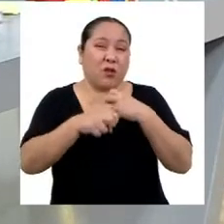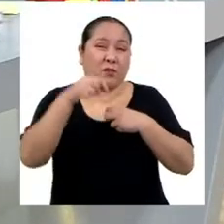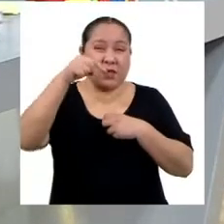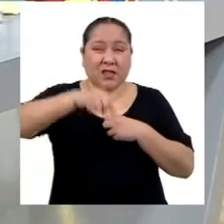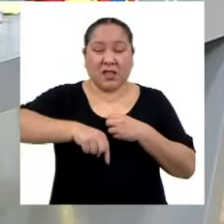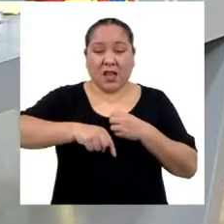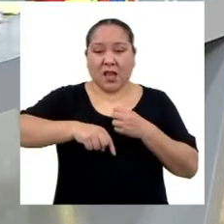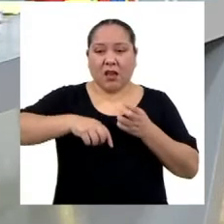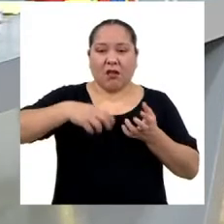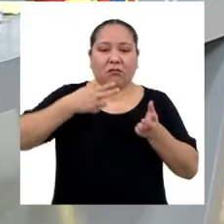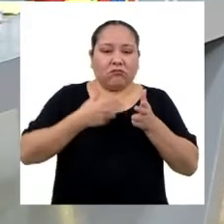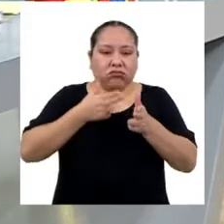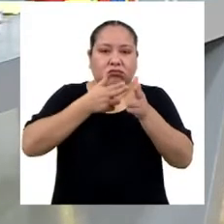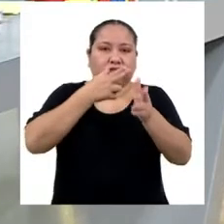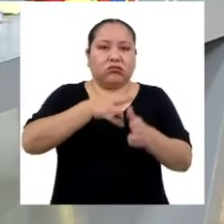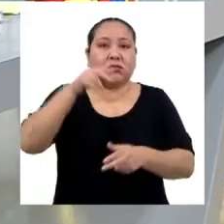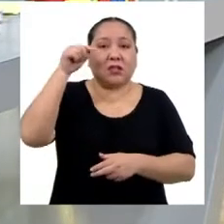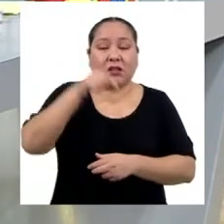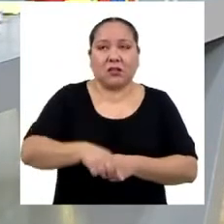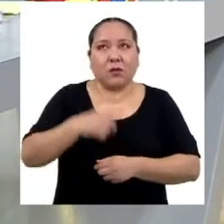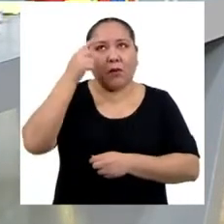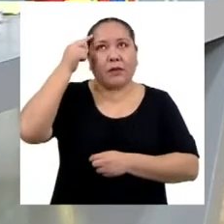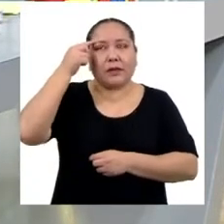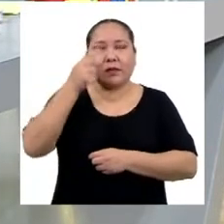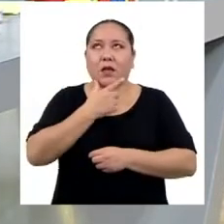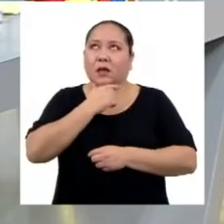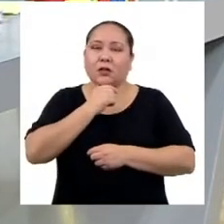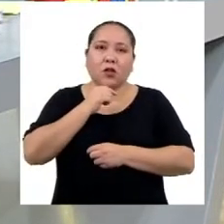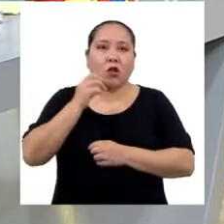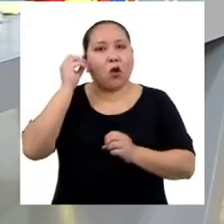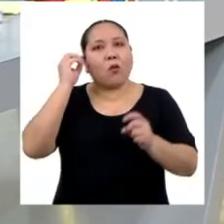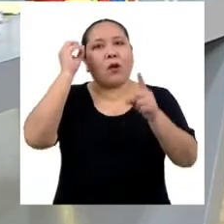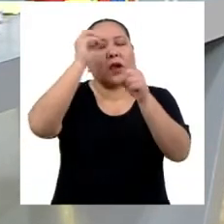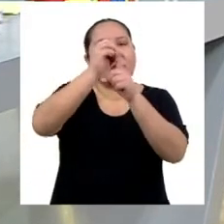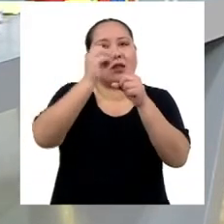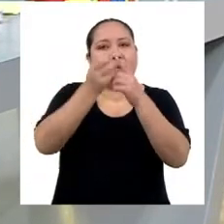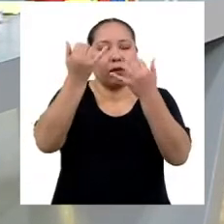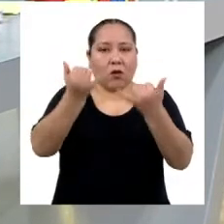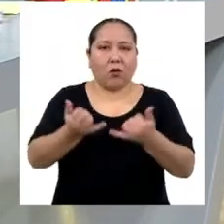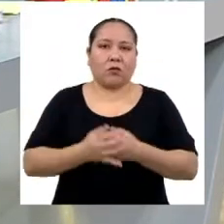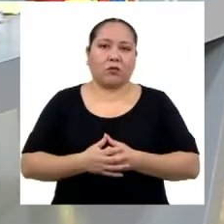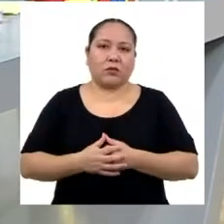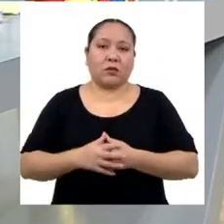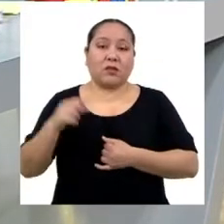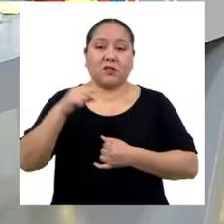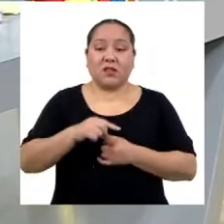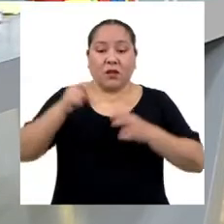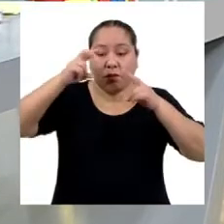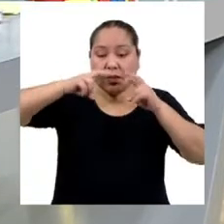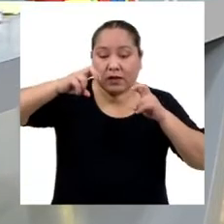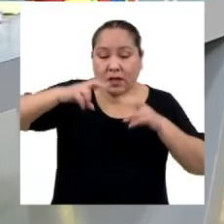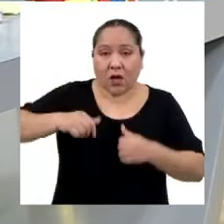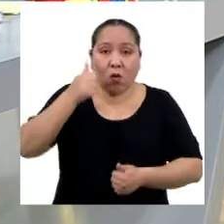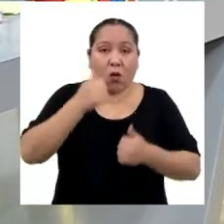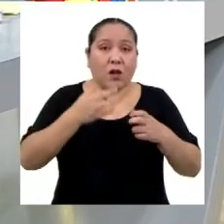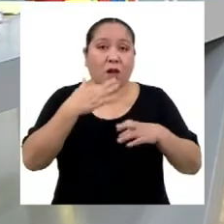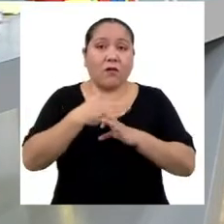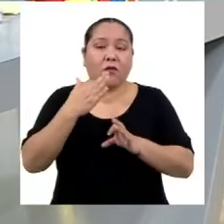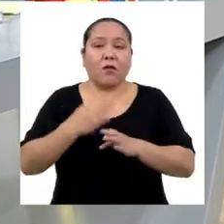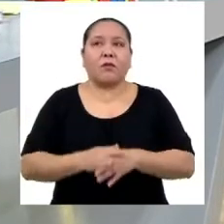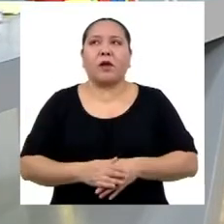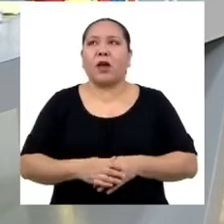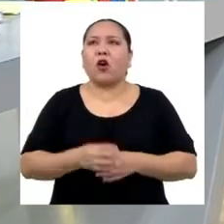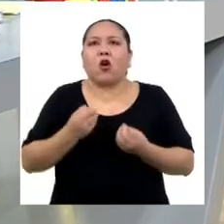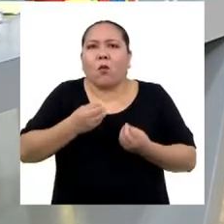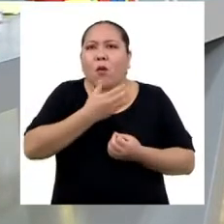y a partir de eso hemos pensado en el reto para el día de hoy, que va a ser investigar de qué manera podemos